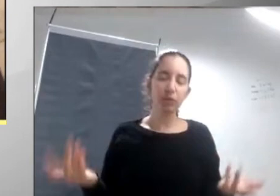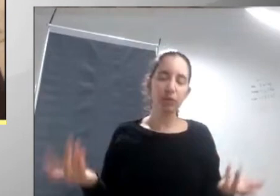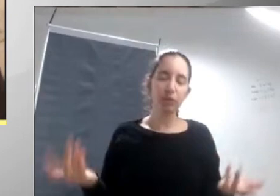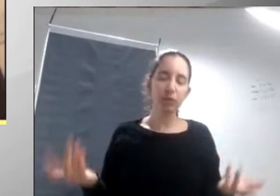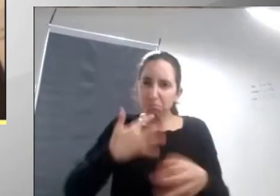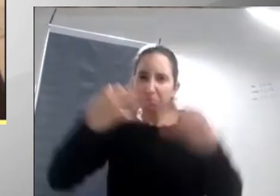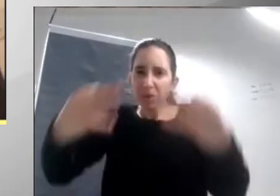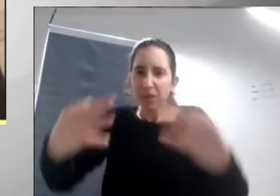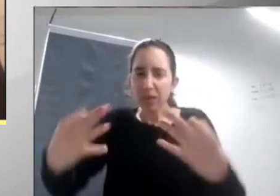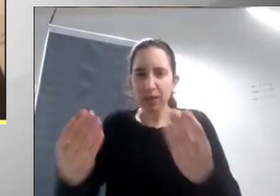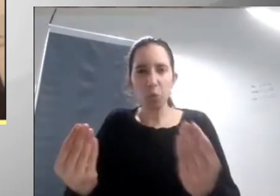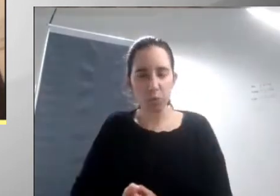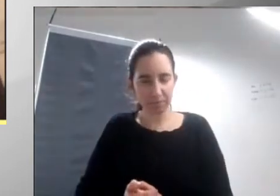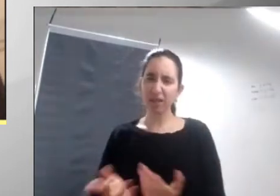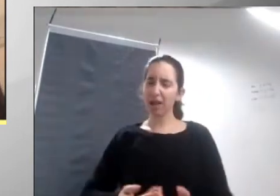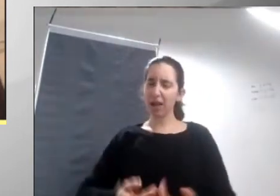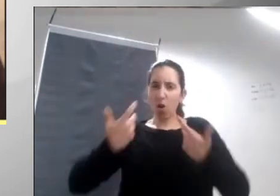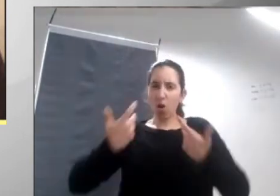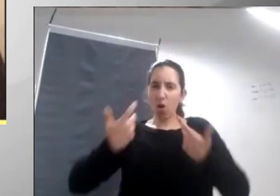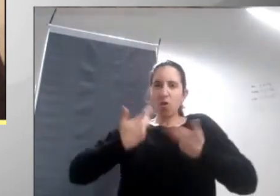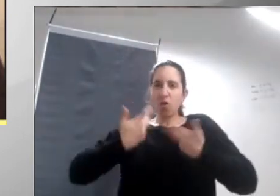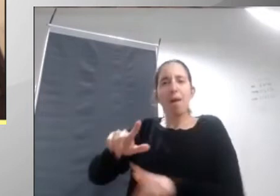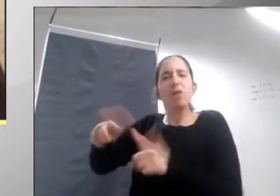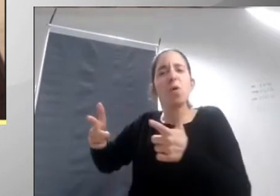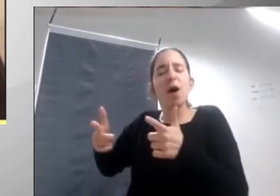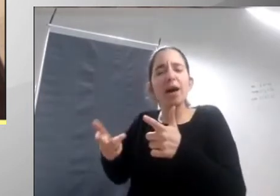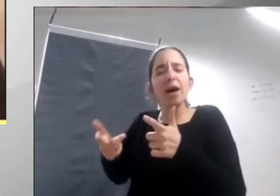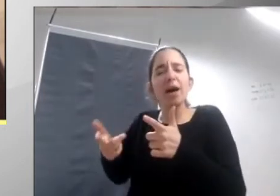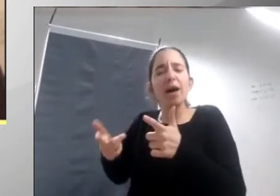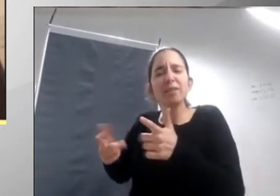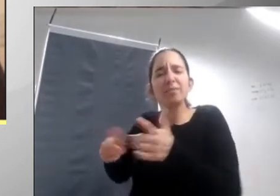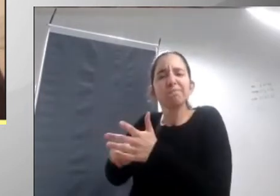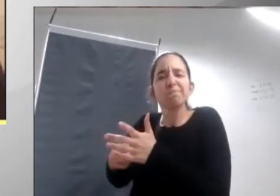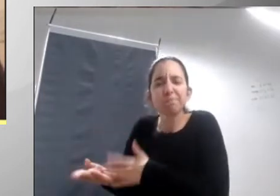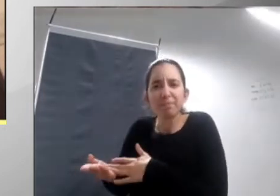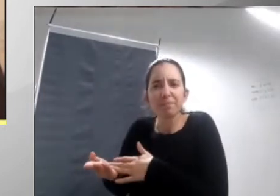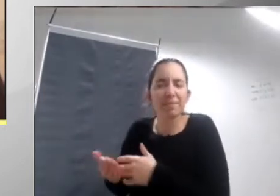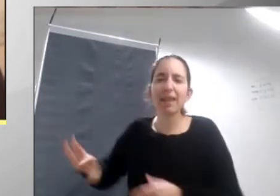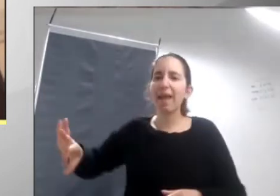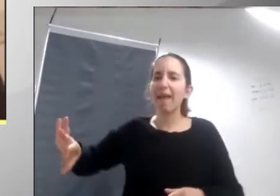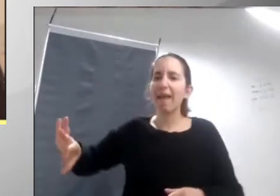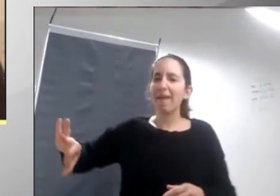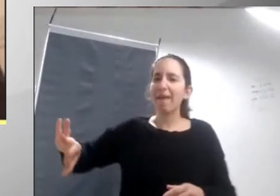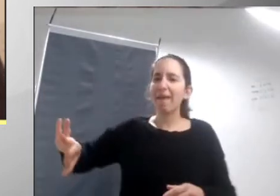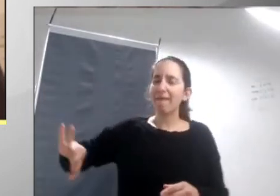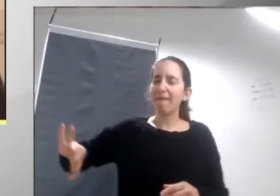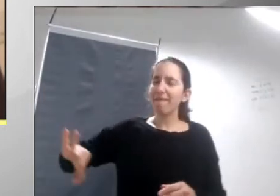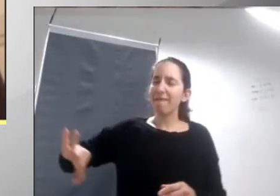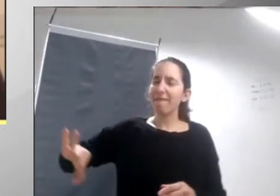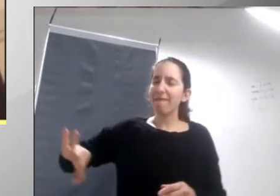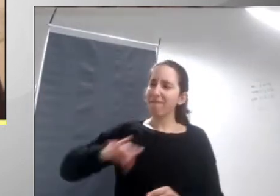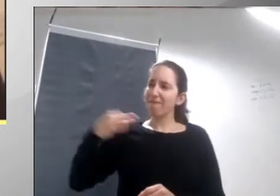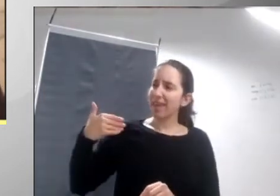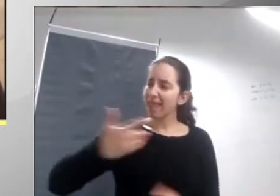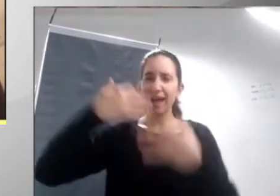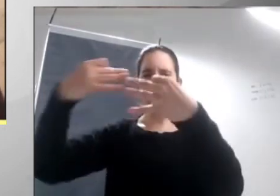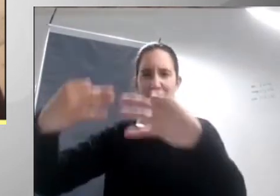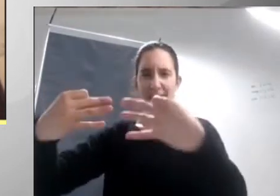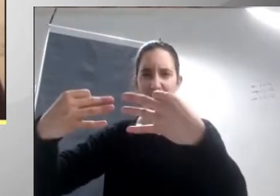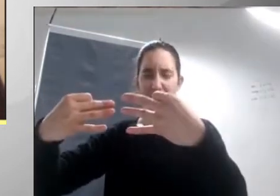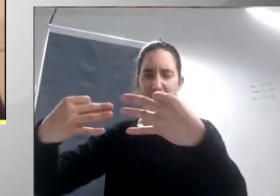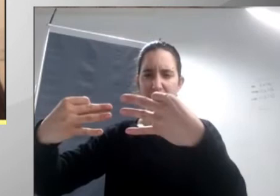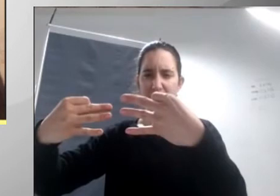define al ser humano como un ser humano digno de vivir la vida que está viviendo, es